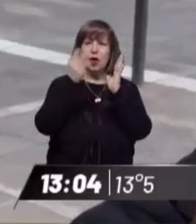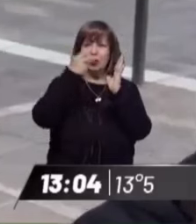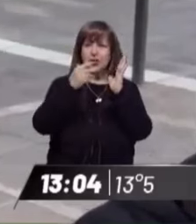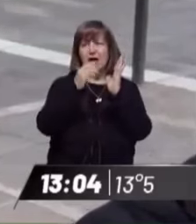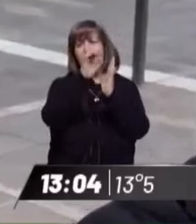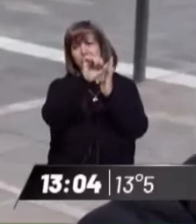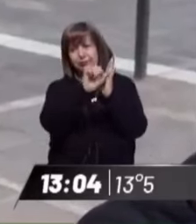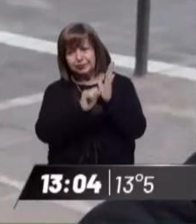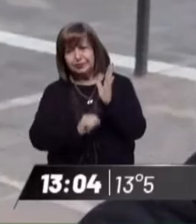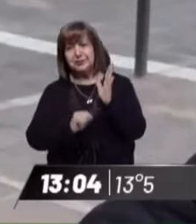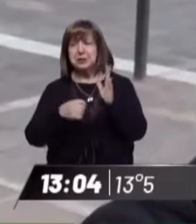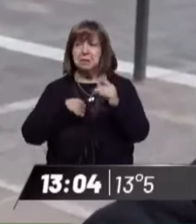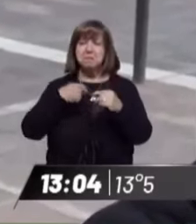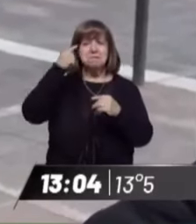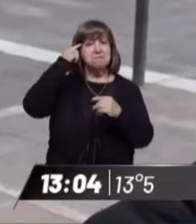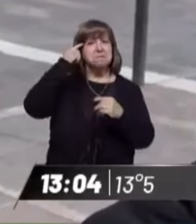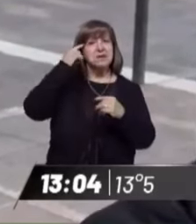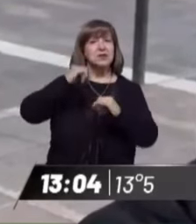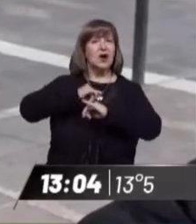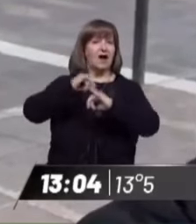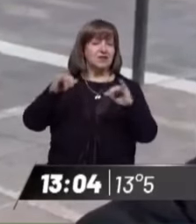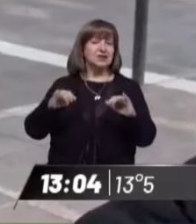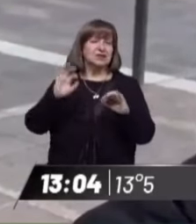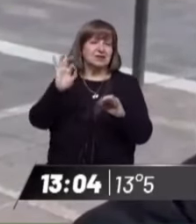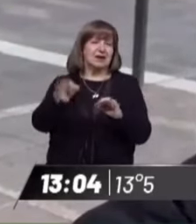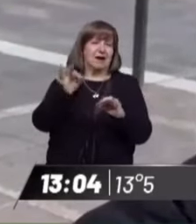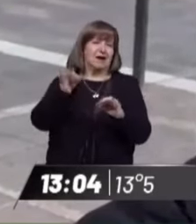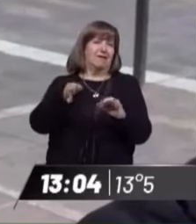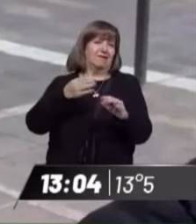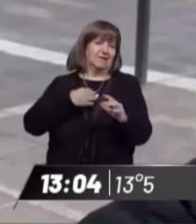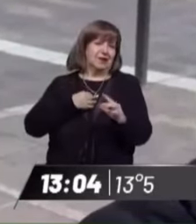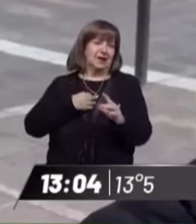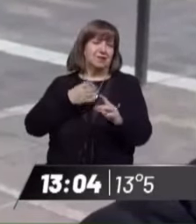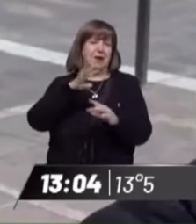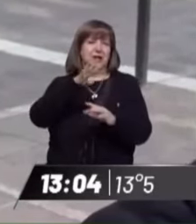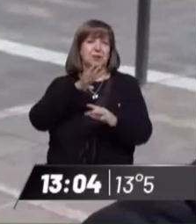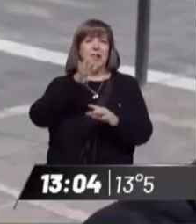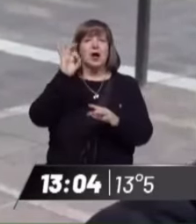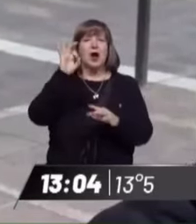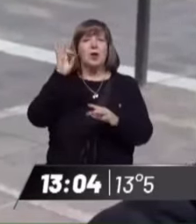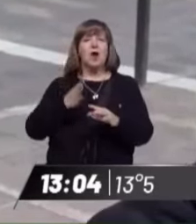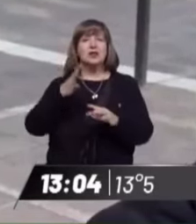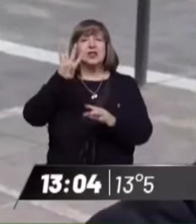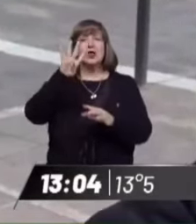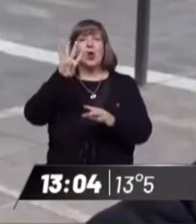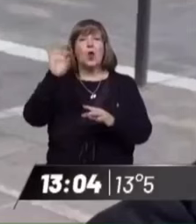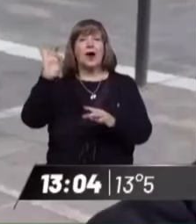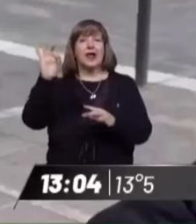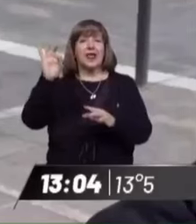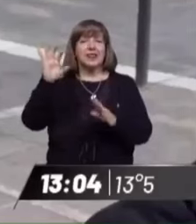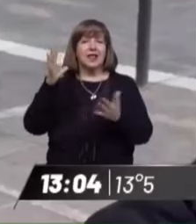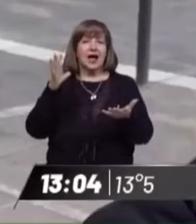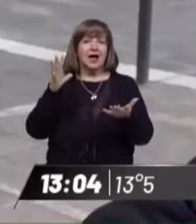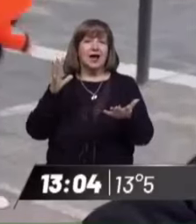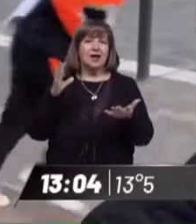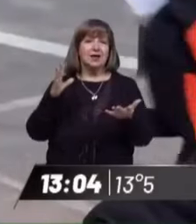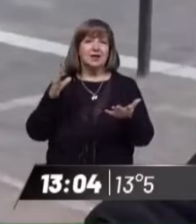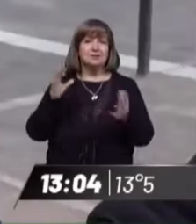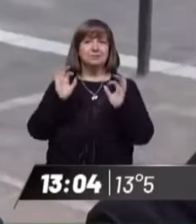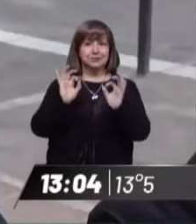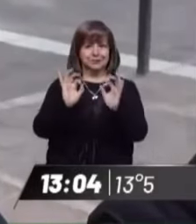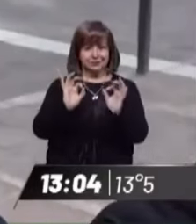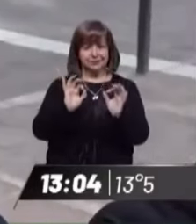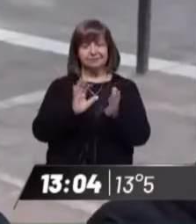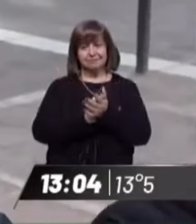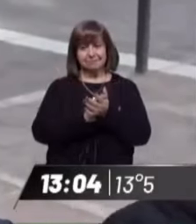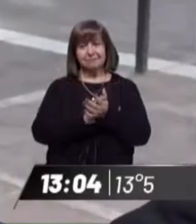lo que habíamos estado comentando, digamos, en estos días, que es un 40% aproximadamente del promedio general.